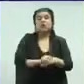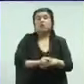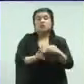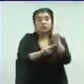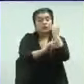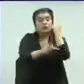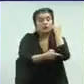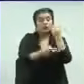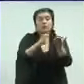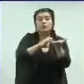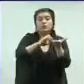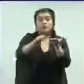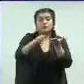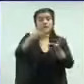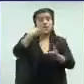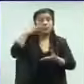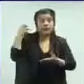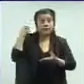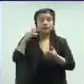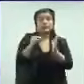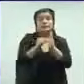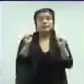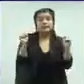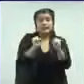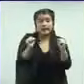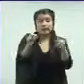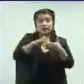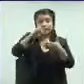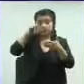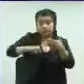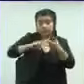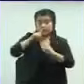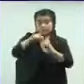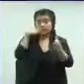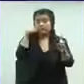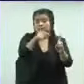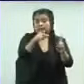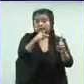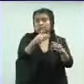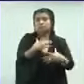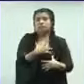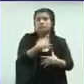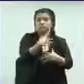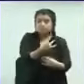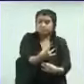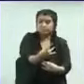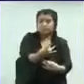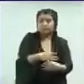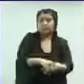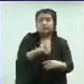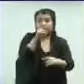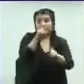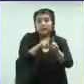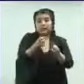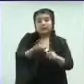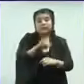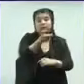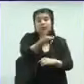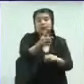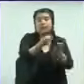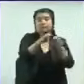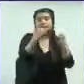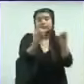El Progreso, San Marcos, Quetzaltenango y Petén, y particularmente llamaría la atención a la compra de